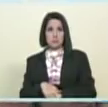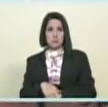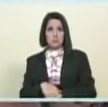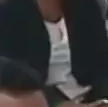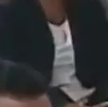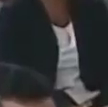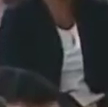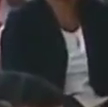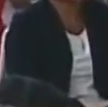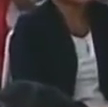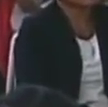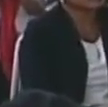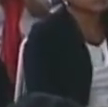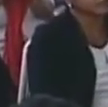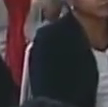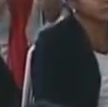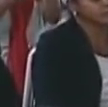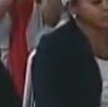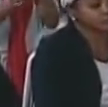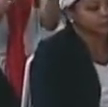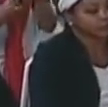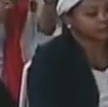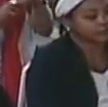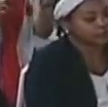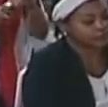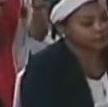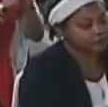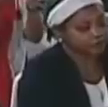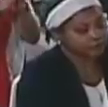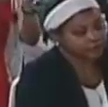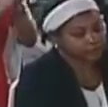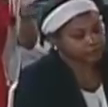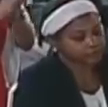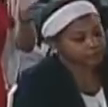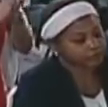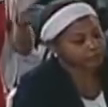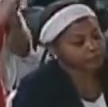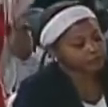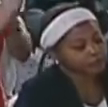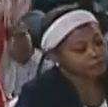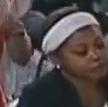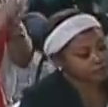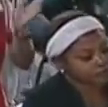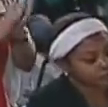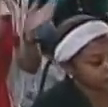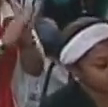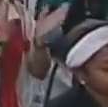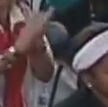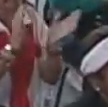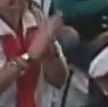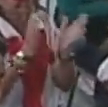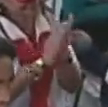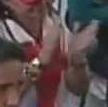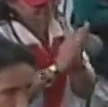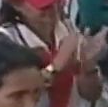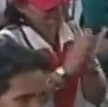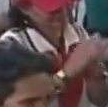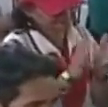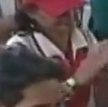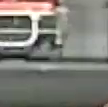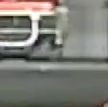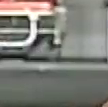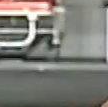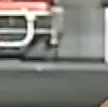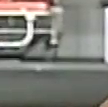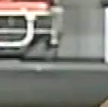Estamos en cadena nacional de radio y televisión, para que lo sepan. Y además por Facebook Live. Todo esto es muy importante.